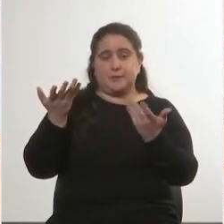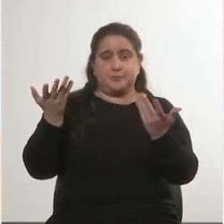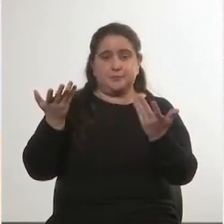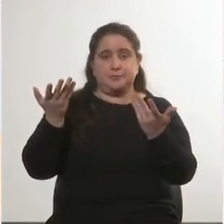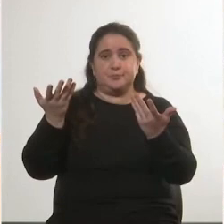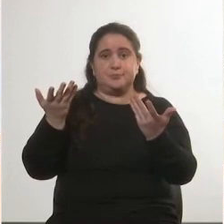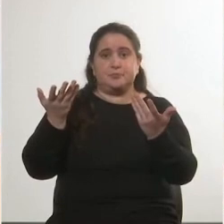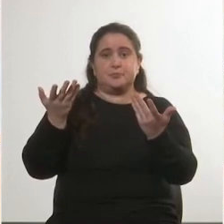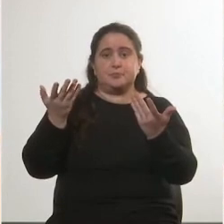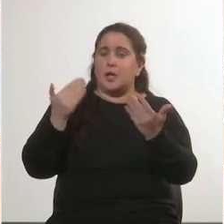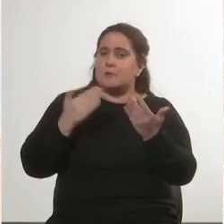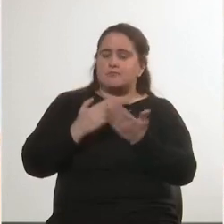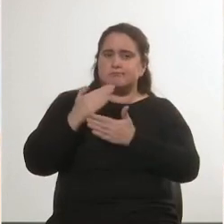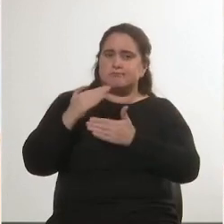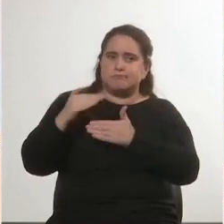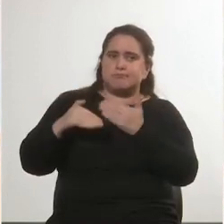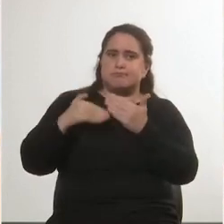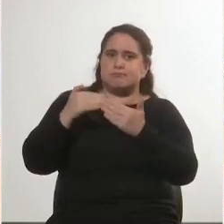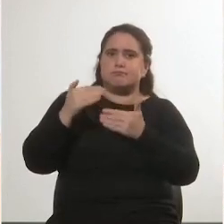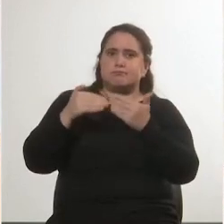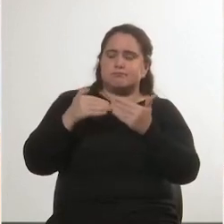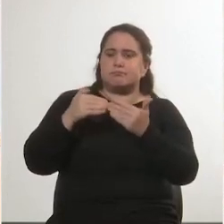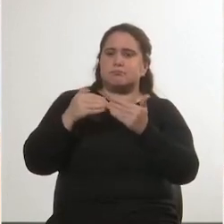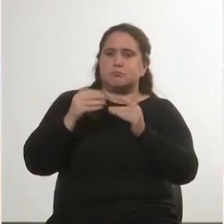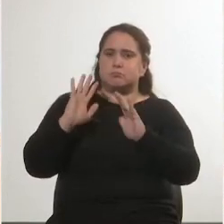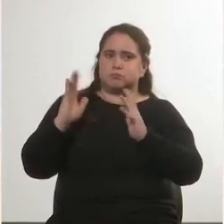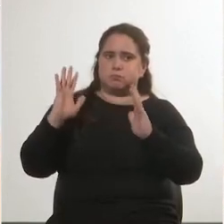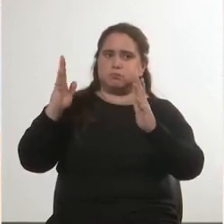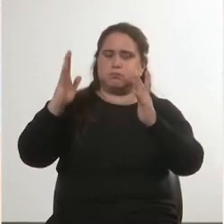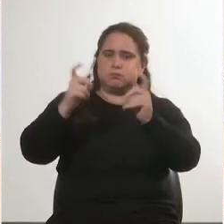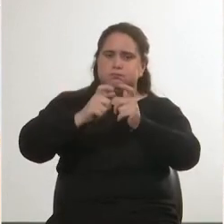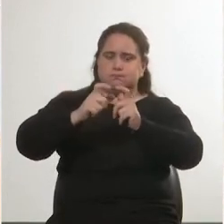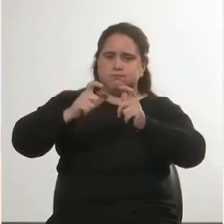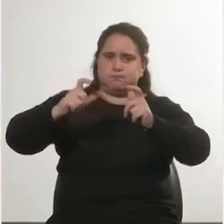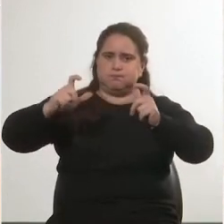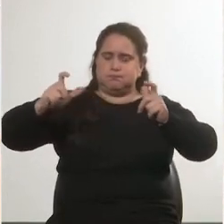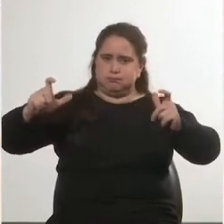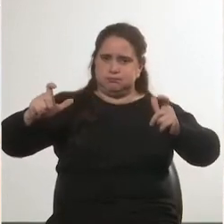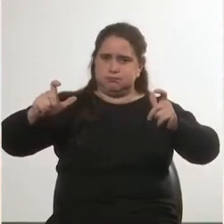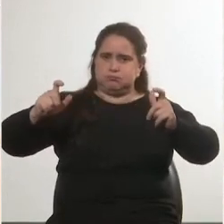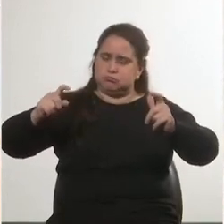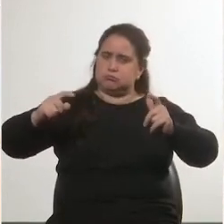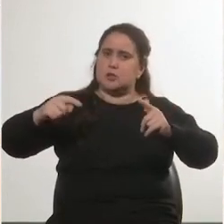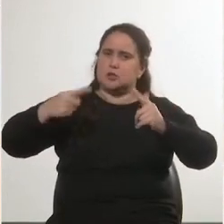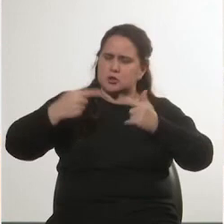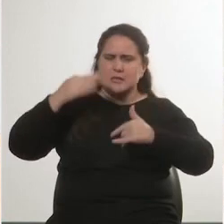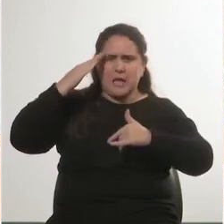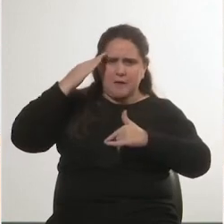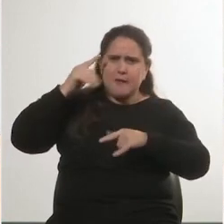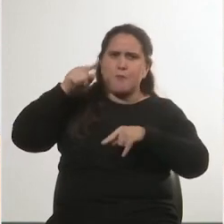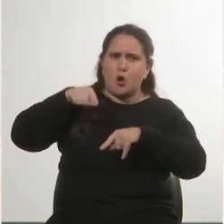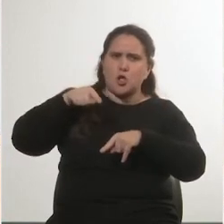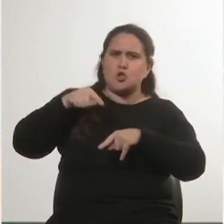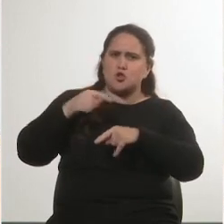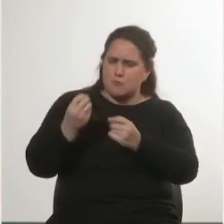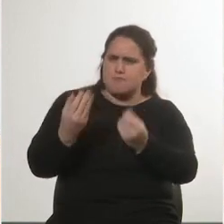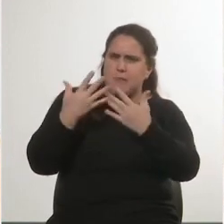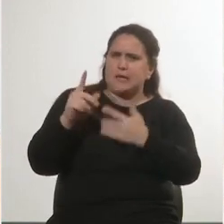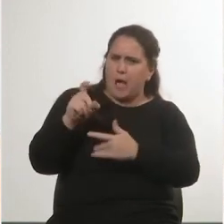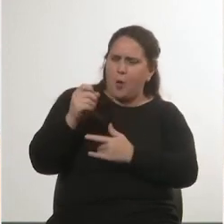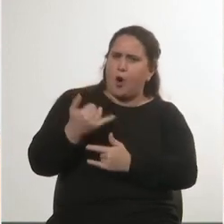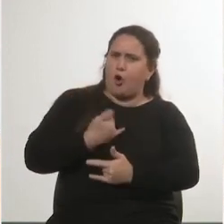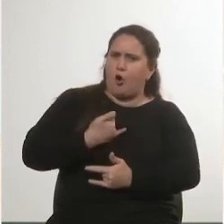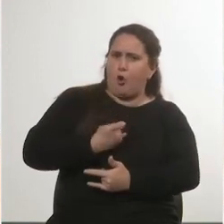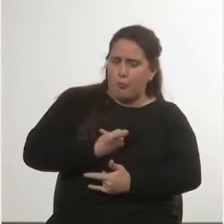el aumento permanente de las masas forestales a lo largo y ancho del país? ¿Sabemos exactamente cuál es